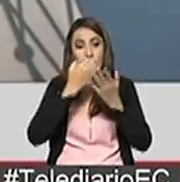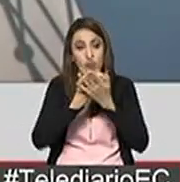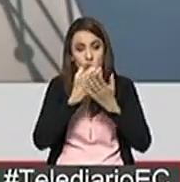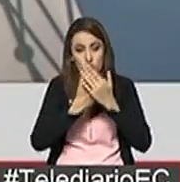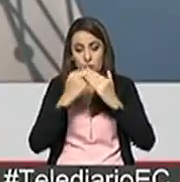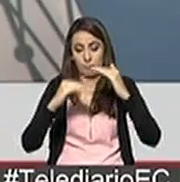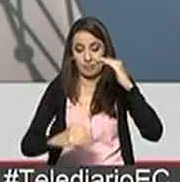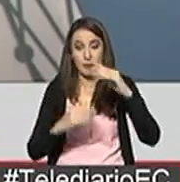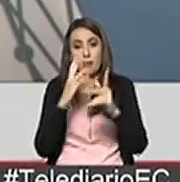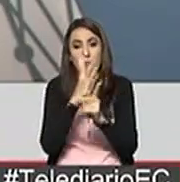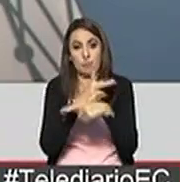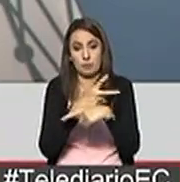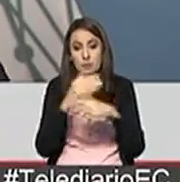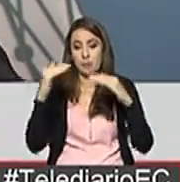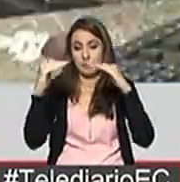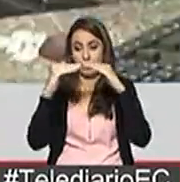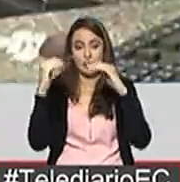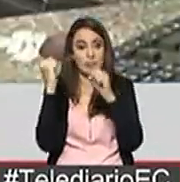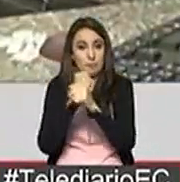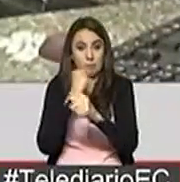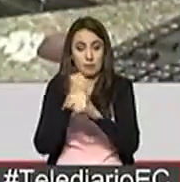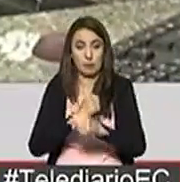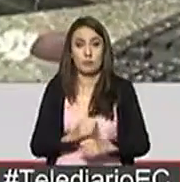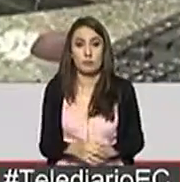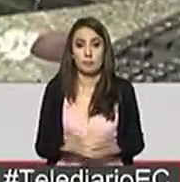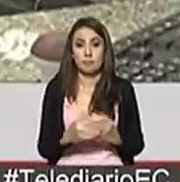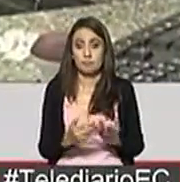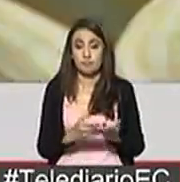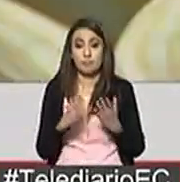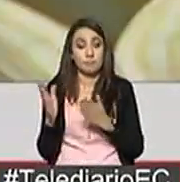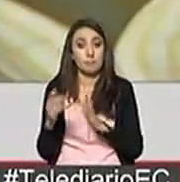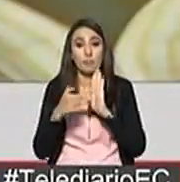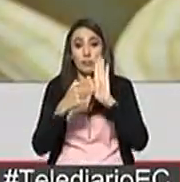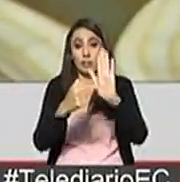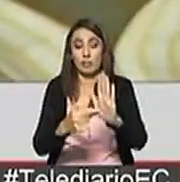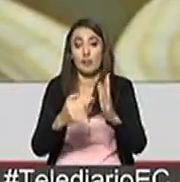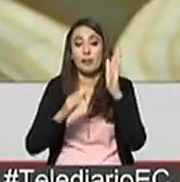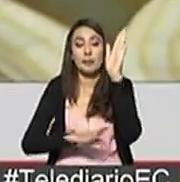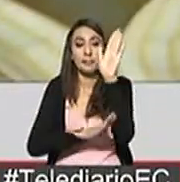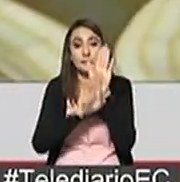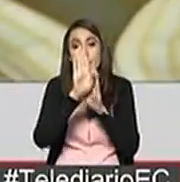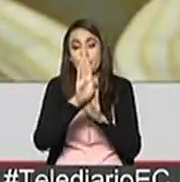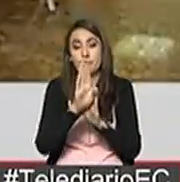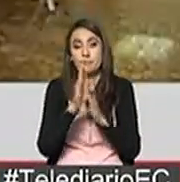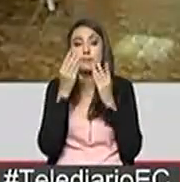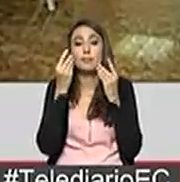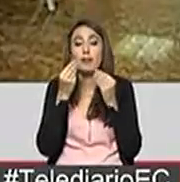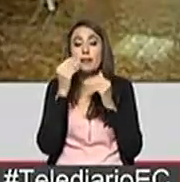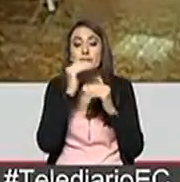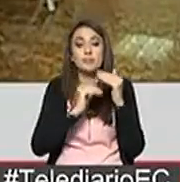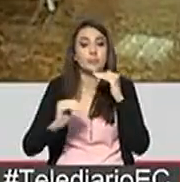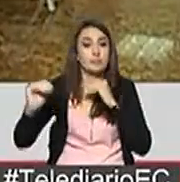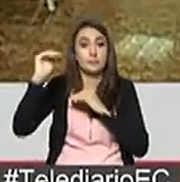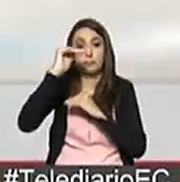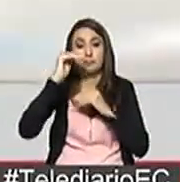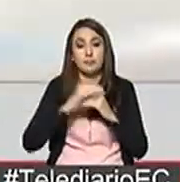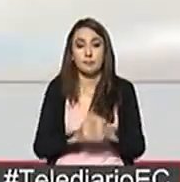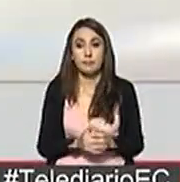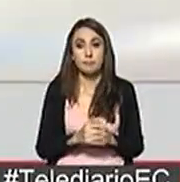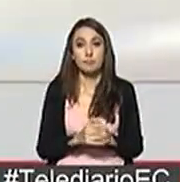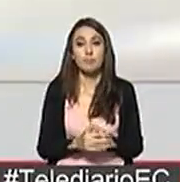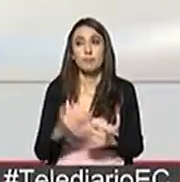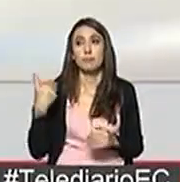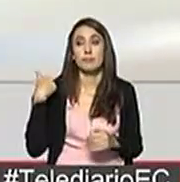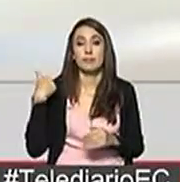garantizar el acceso a las personas más pobres a los derechos. Según el Banco Central, se proyecta un crecimiento de la economía nacional para el año 2020.